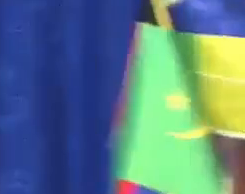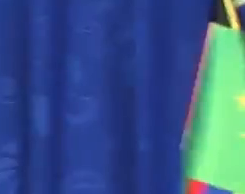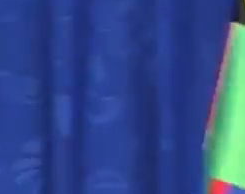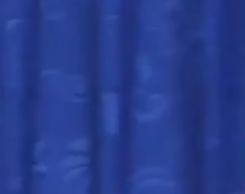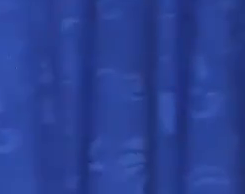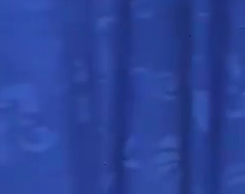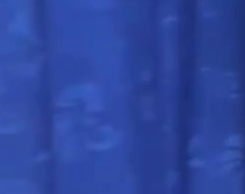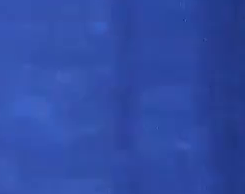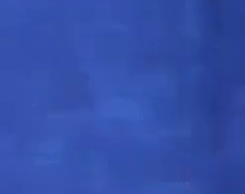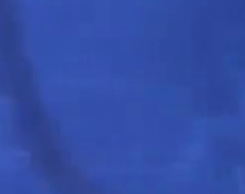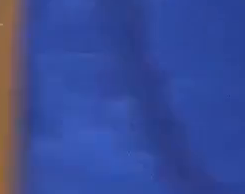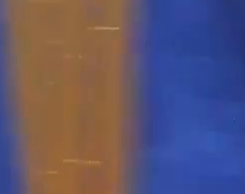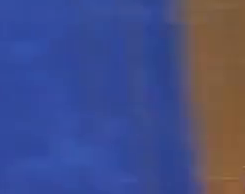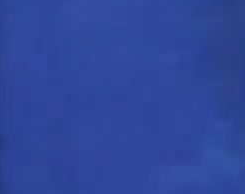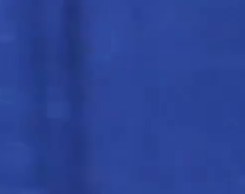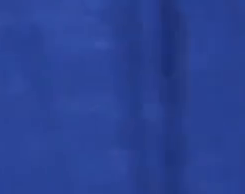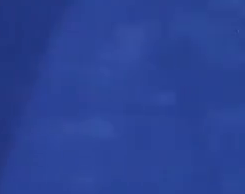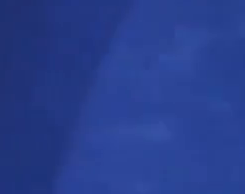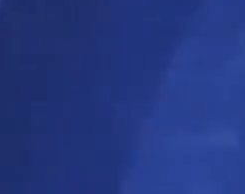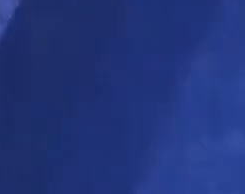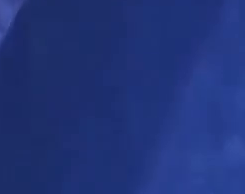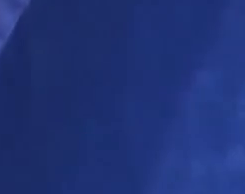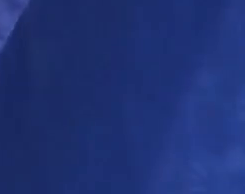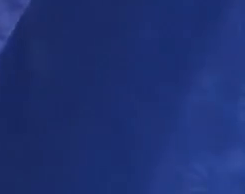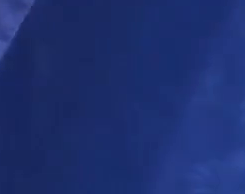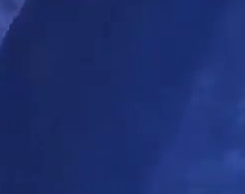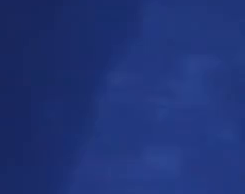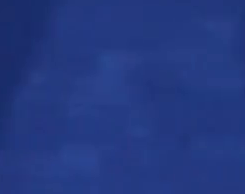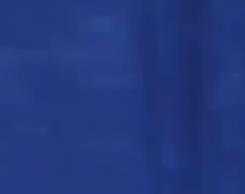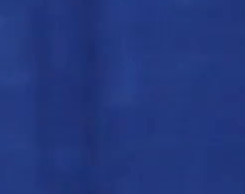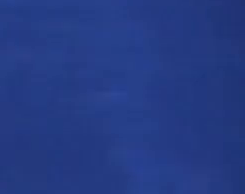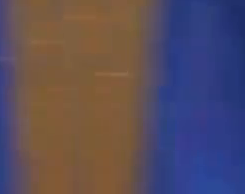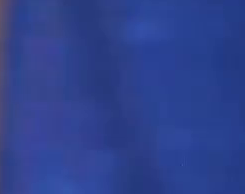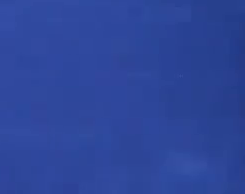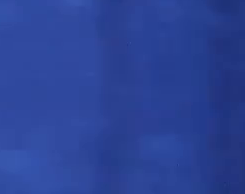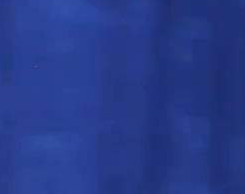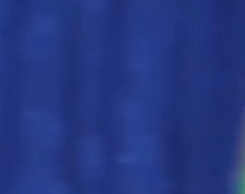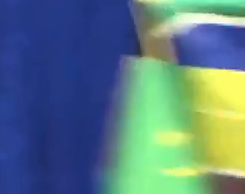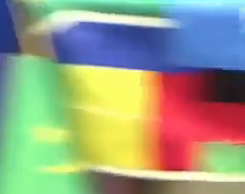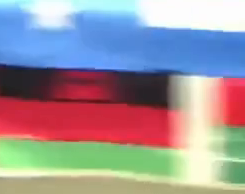exhortación, y nos llama a un compromiso mayor